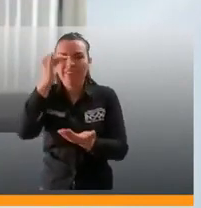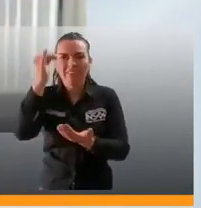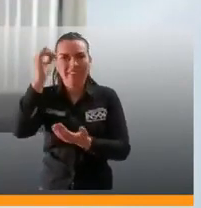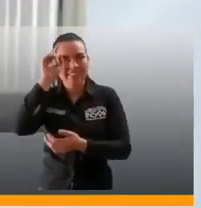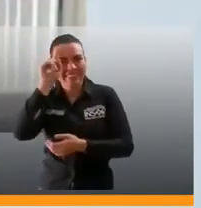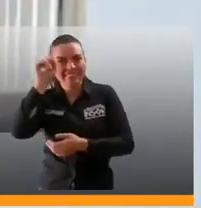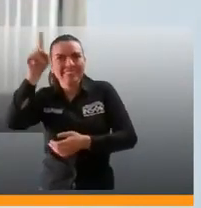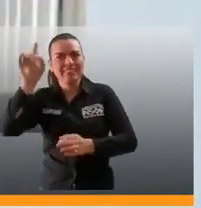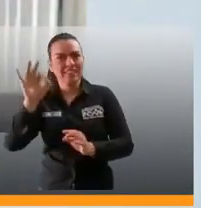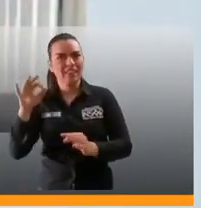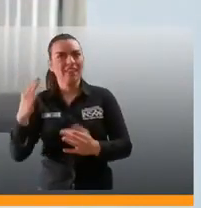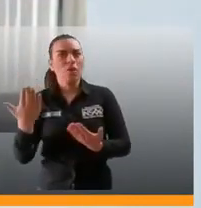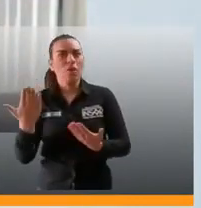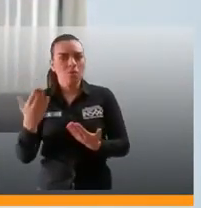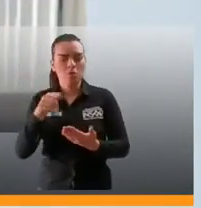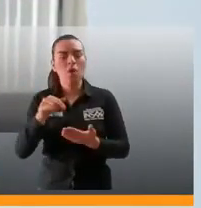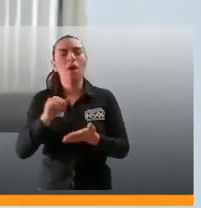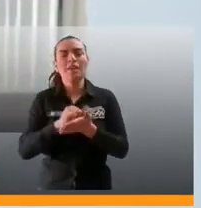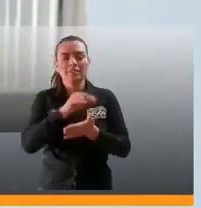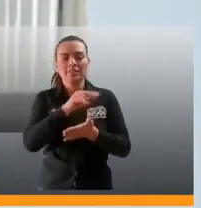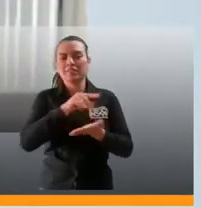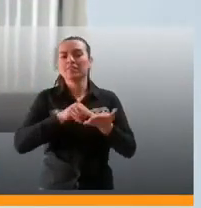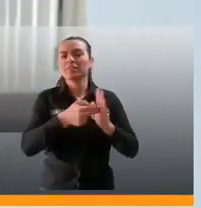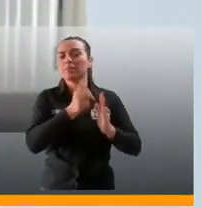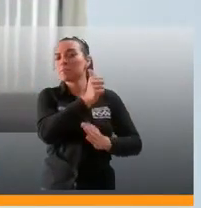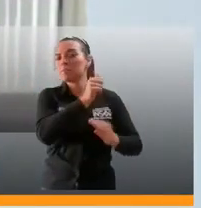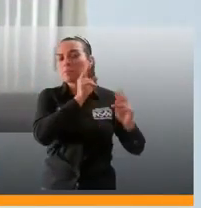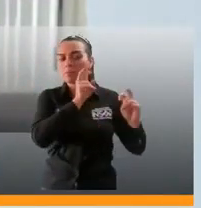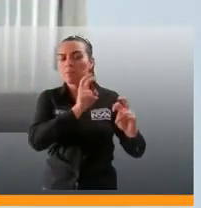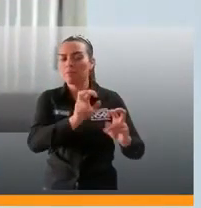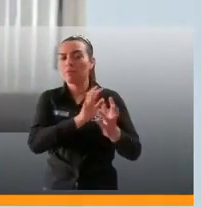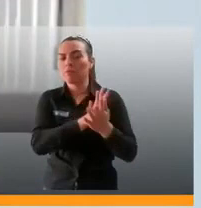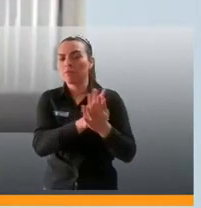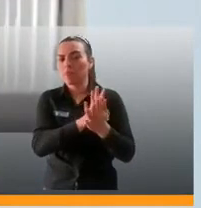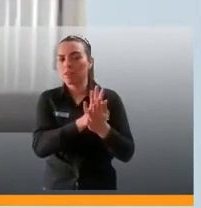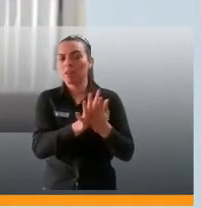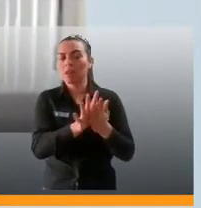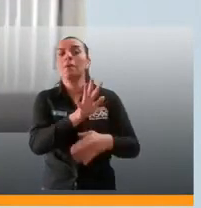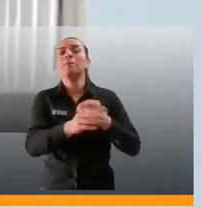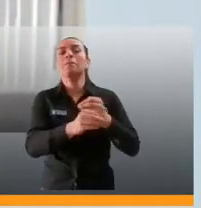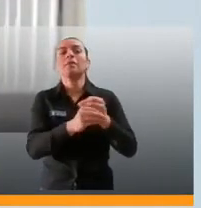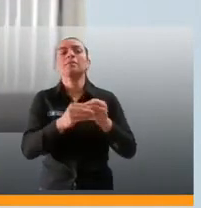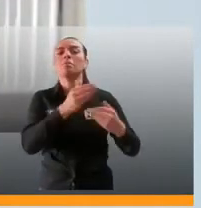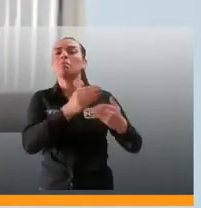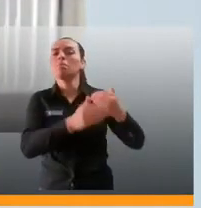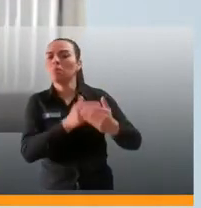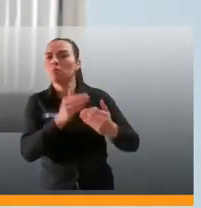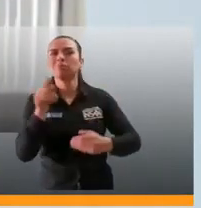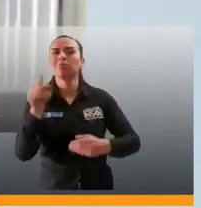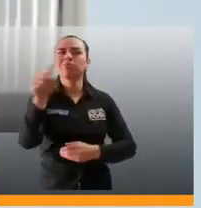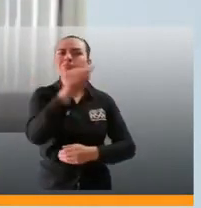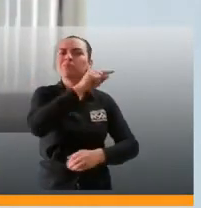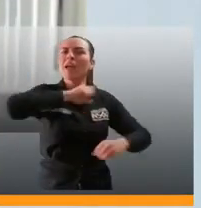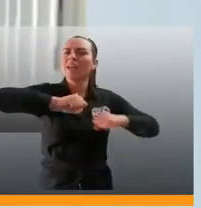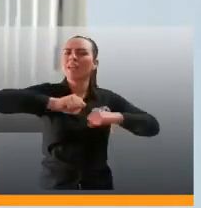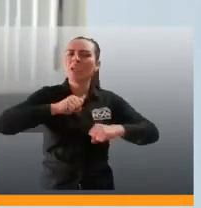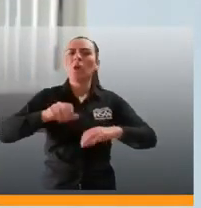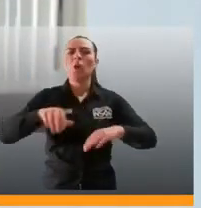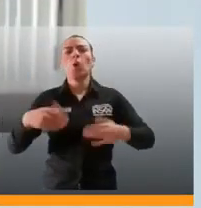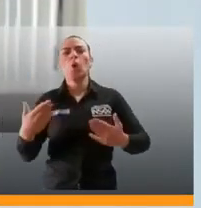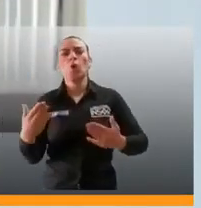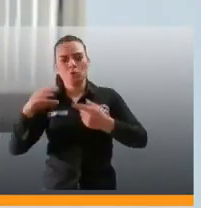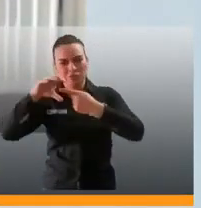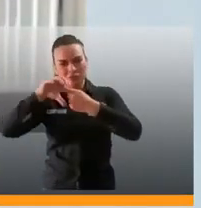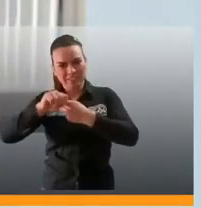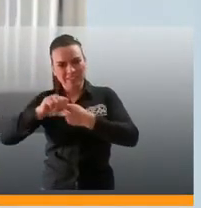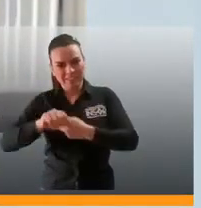hacer buenas búsquedas de información, también todo lo que es el proceso de gestores de citas. Y hicimos un